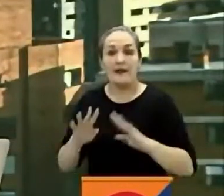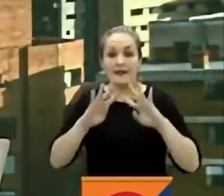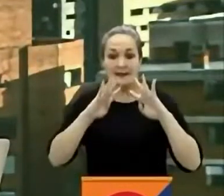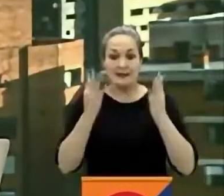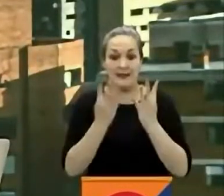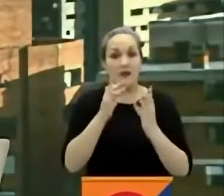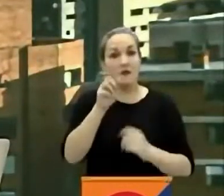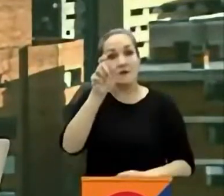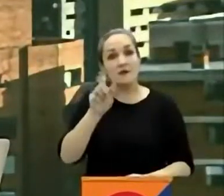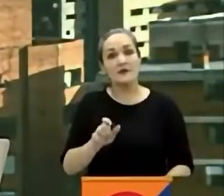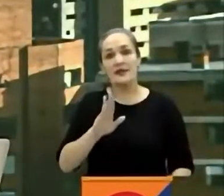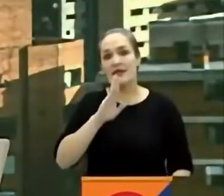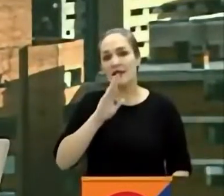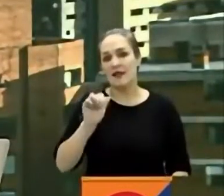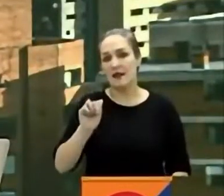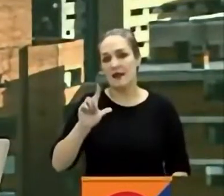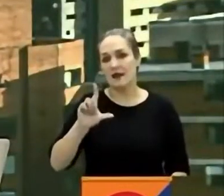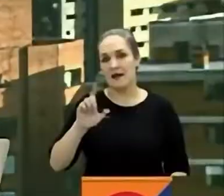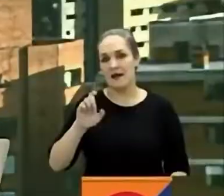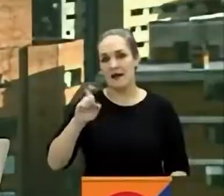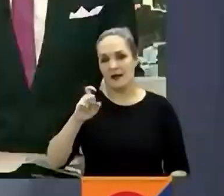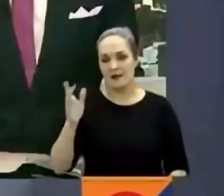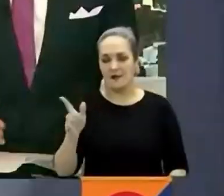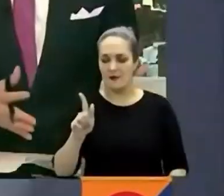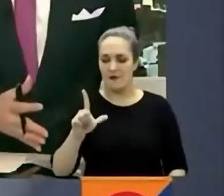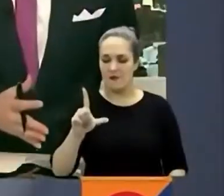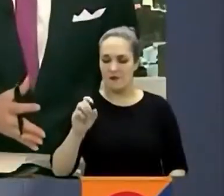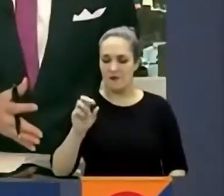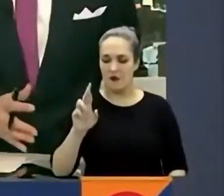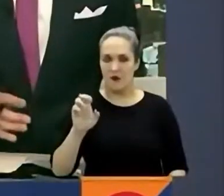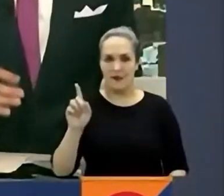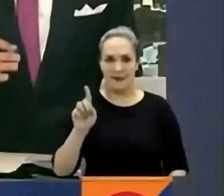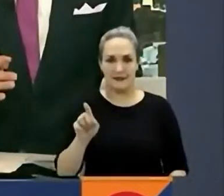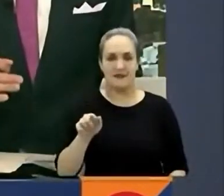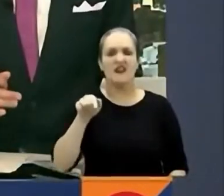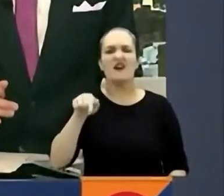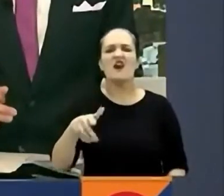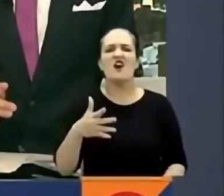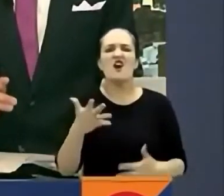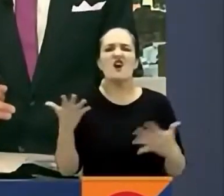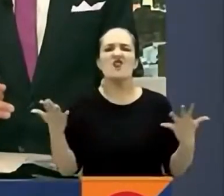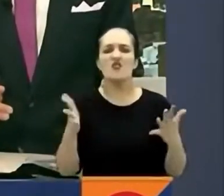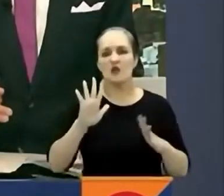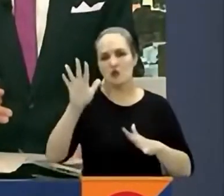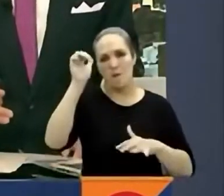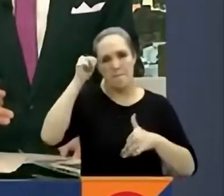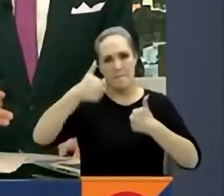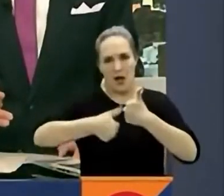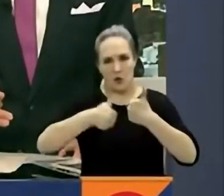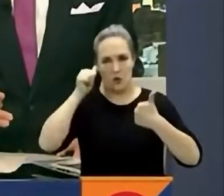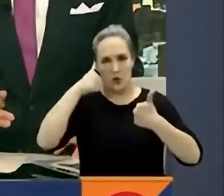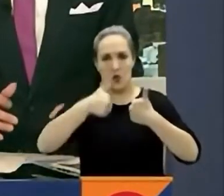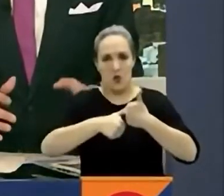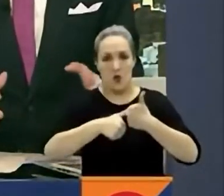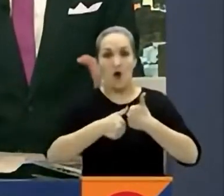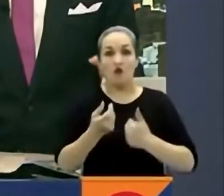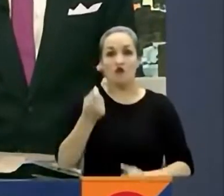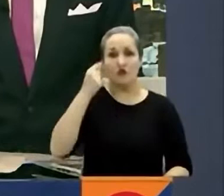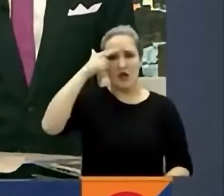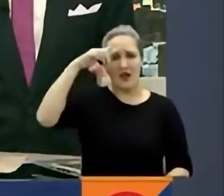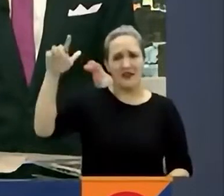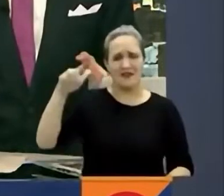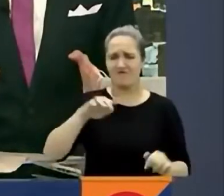Histórico se vio involucrado en una controversia en la ciudad de Cartagena. Los hechos ocurrieron esta madrugada en un hotel cuando, según